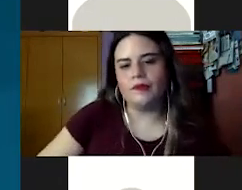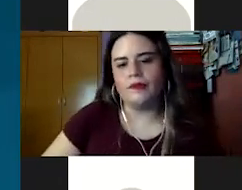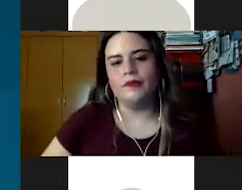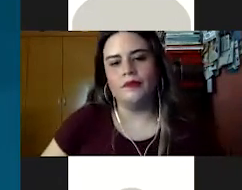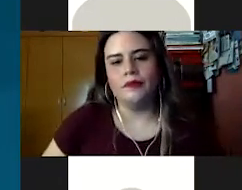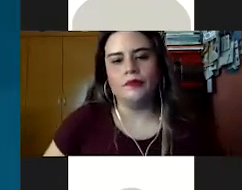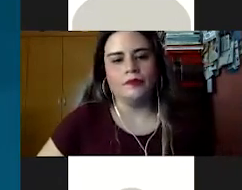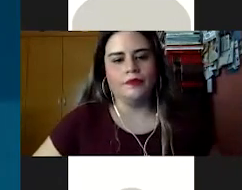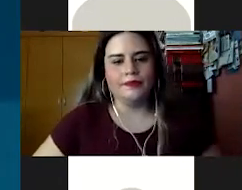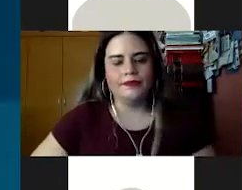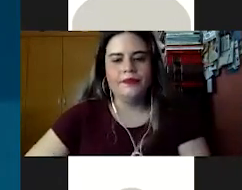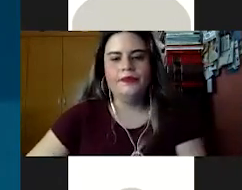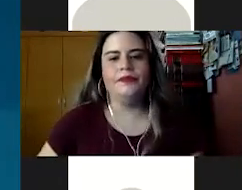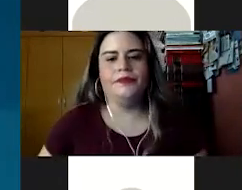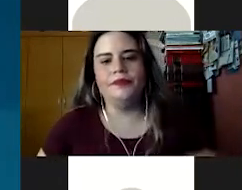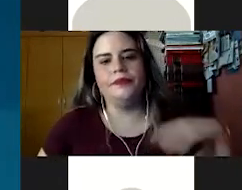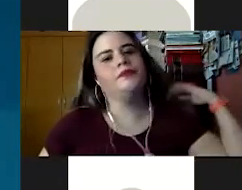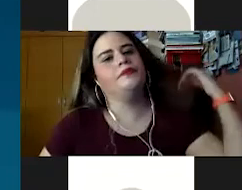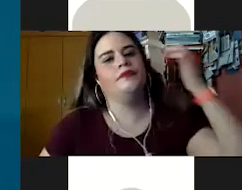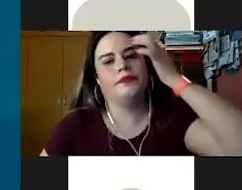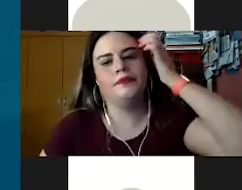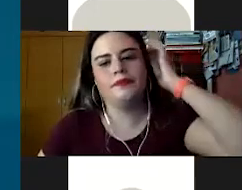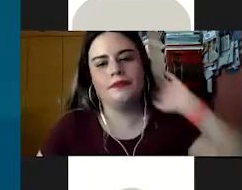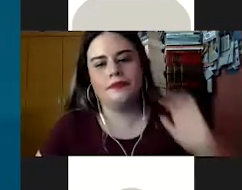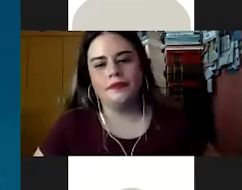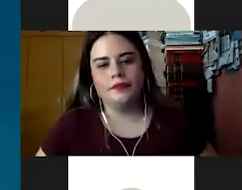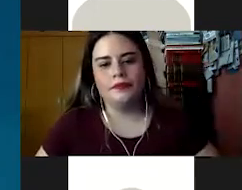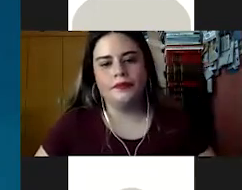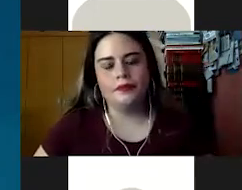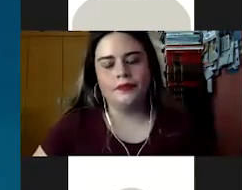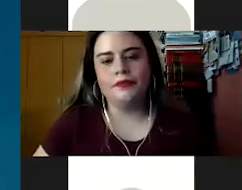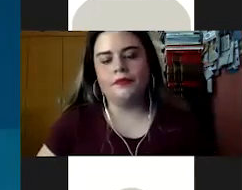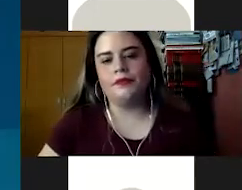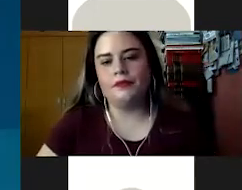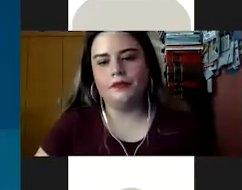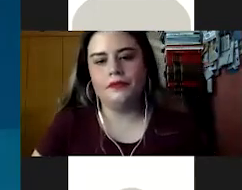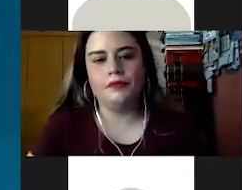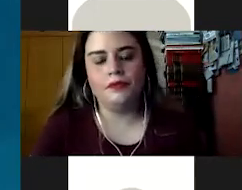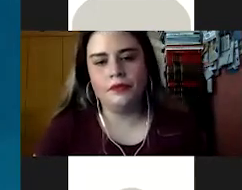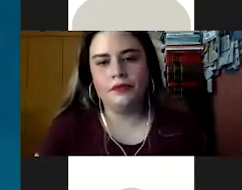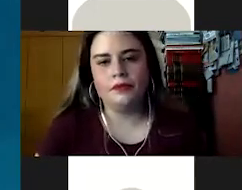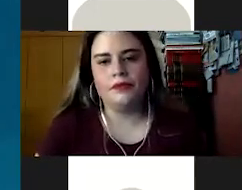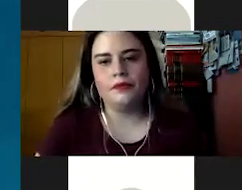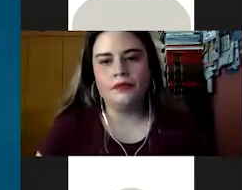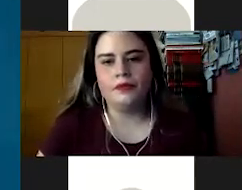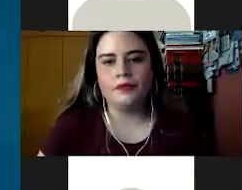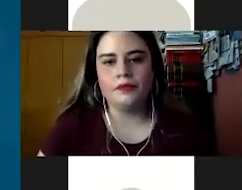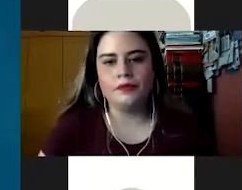país, 27 estados con sus planes estatales de desarrollo y decenas de municipios implementando esta hoja de